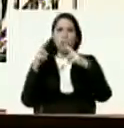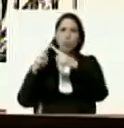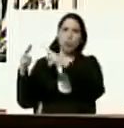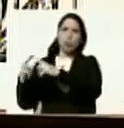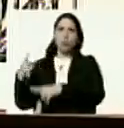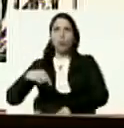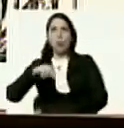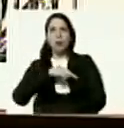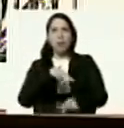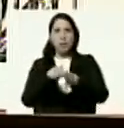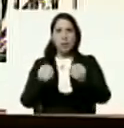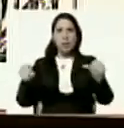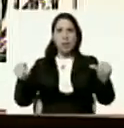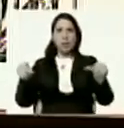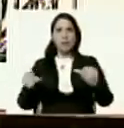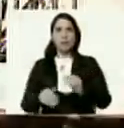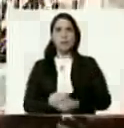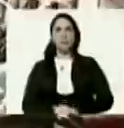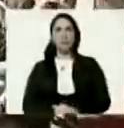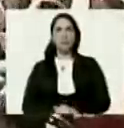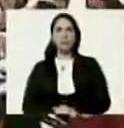tierra.